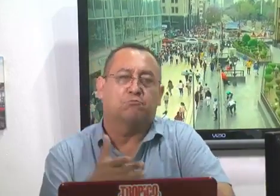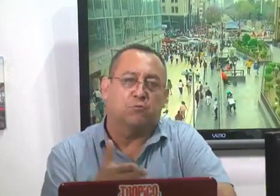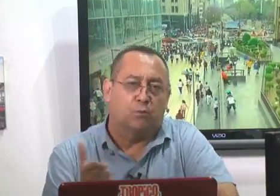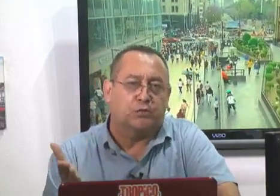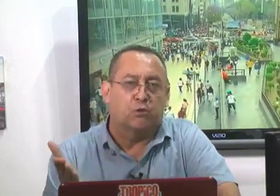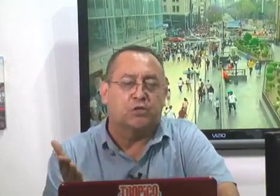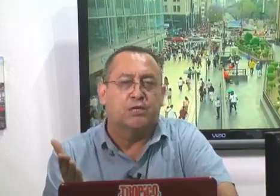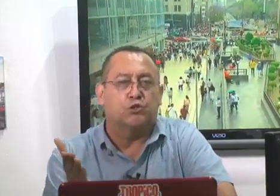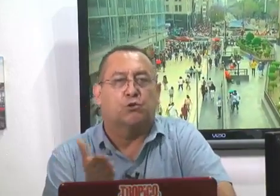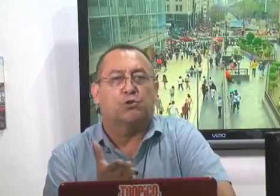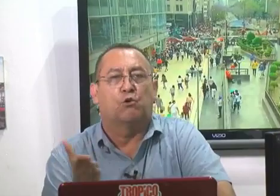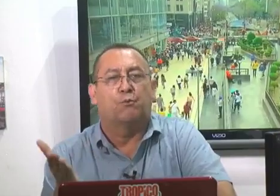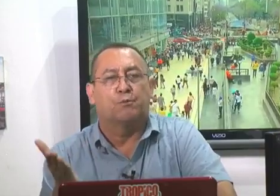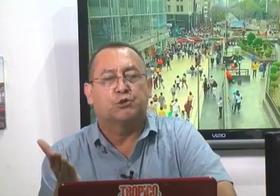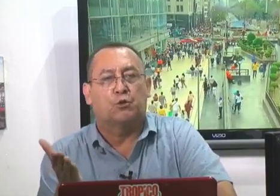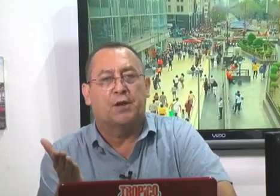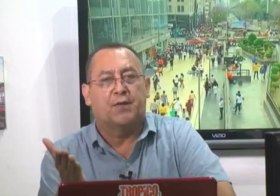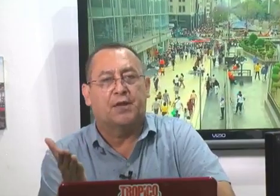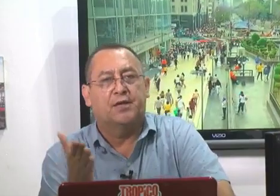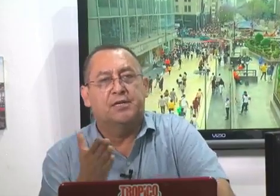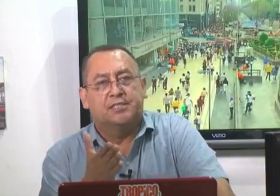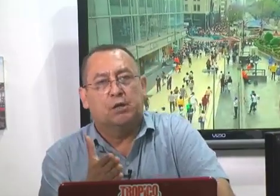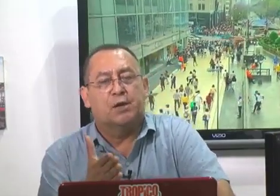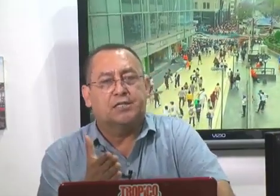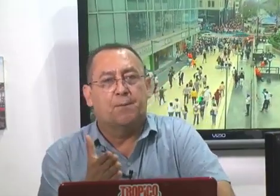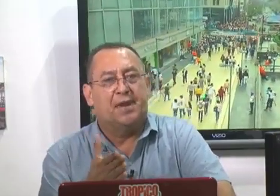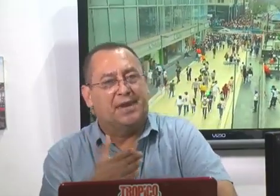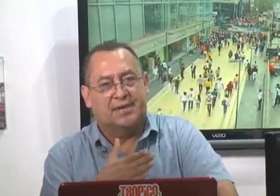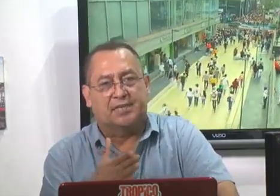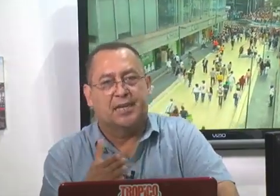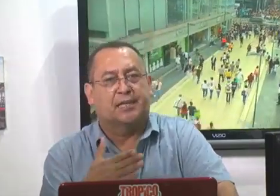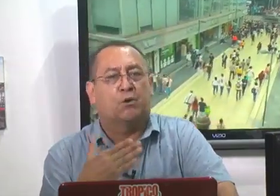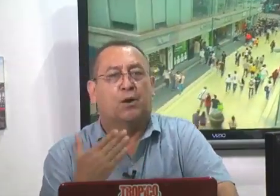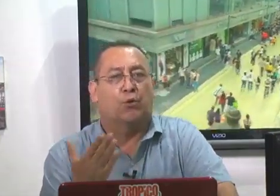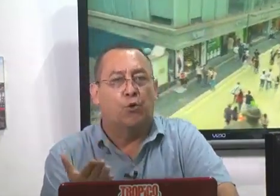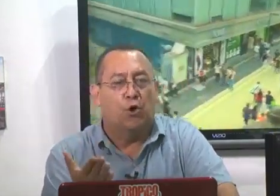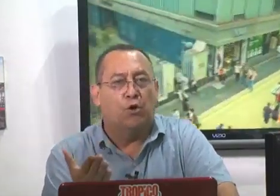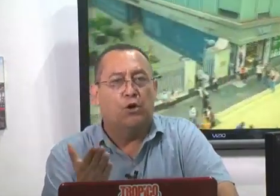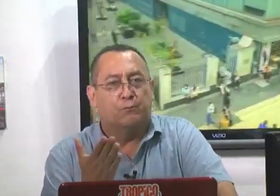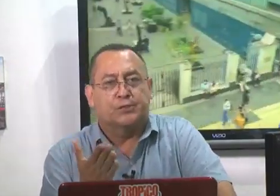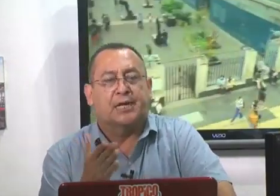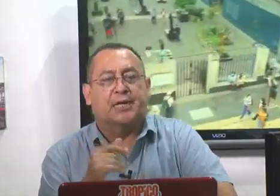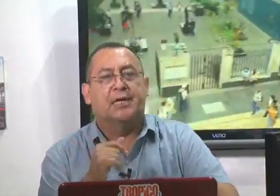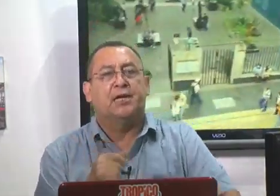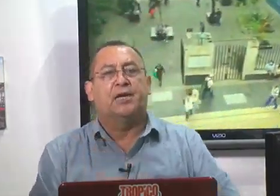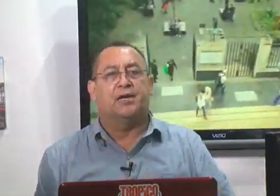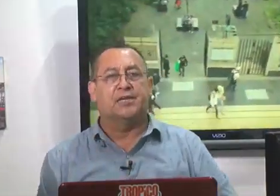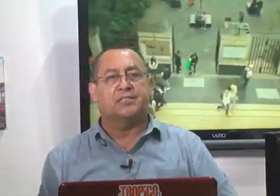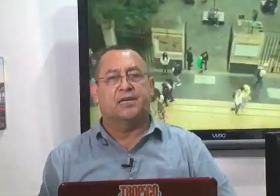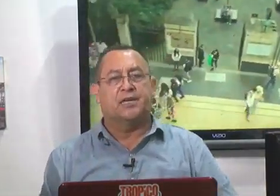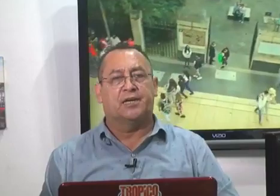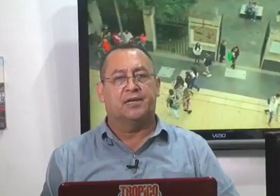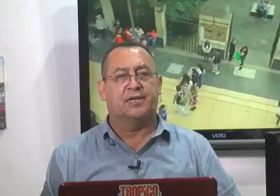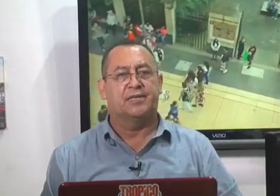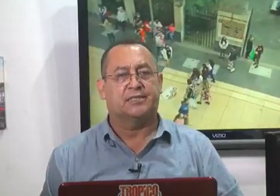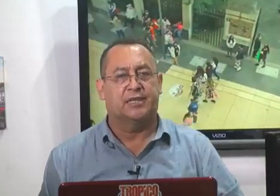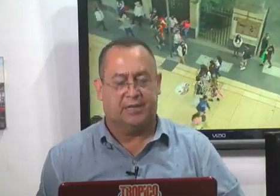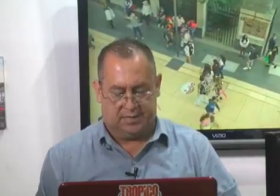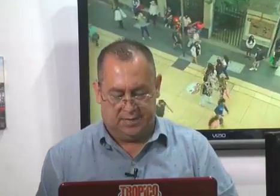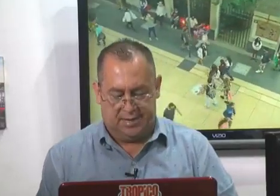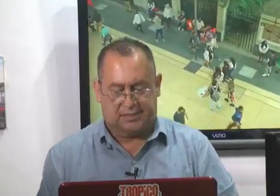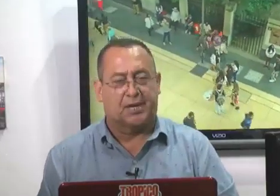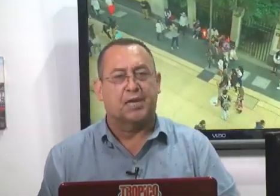ocasión, como se los he dicho, yo no tengo compromiso con nadie. Si lo hacen bien, excelente. Cuando no, pues aquí